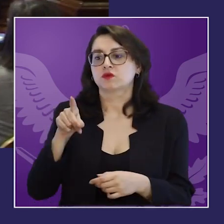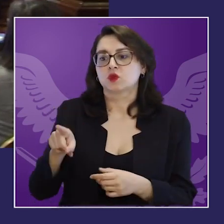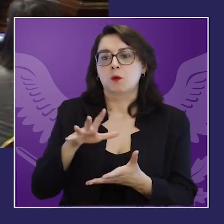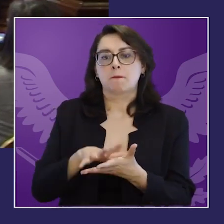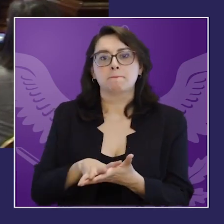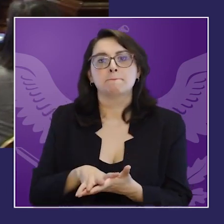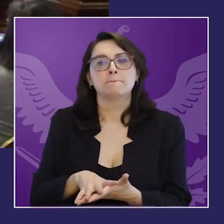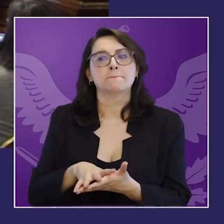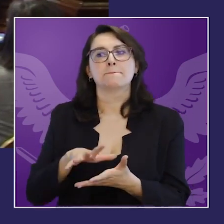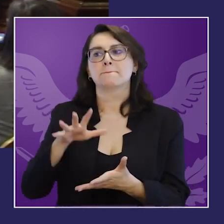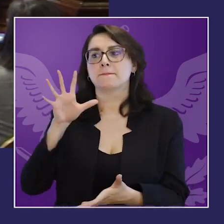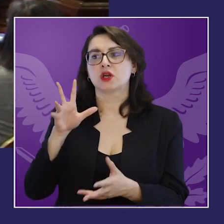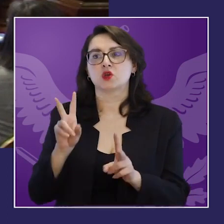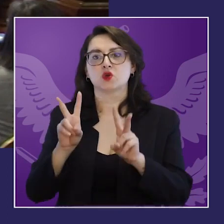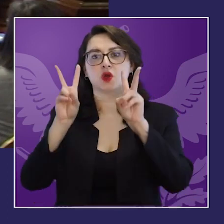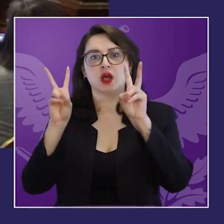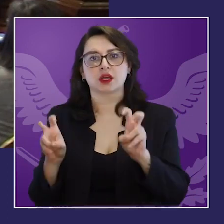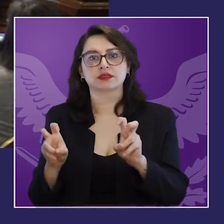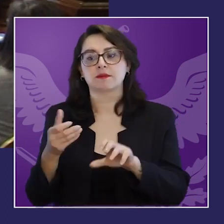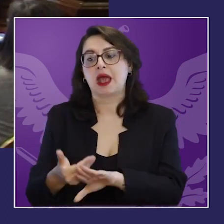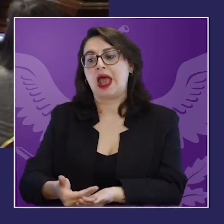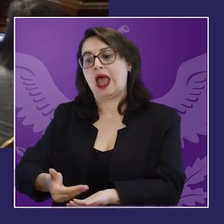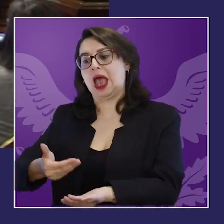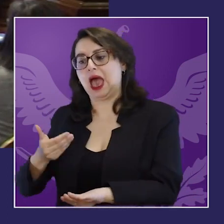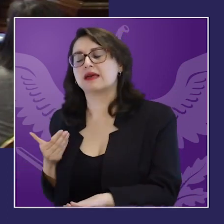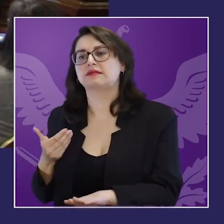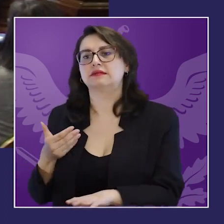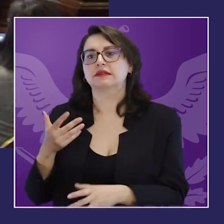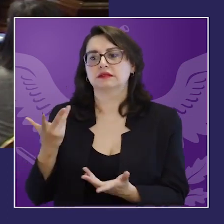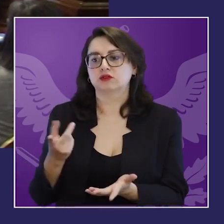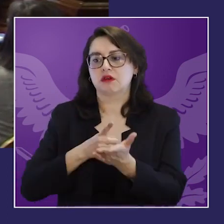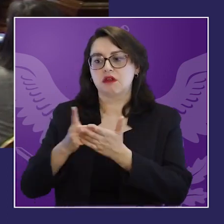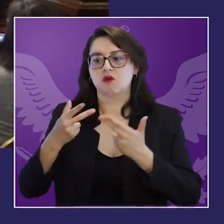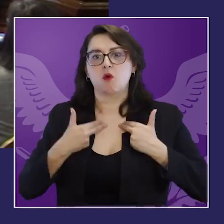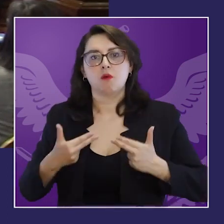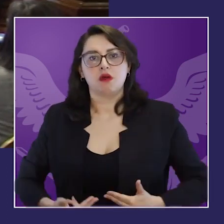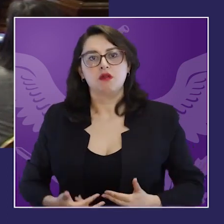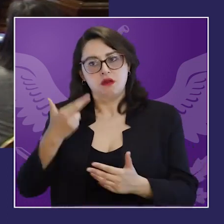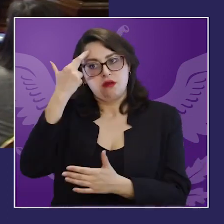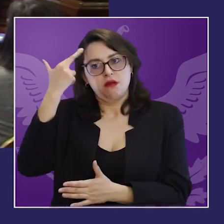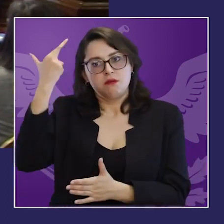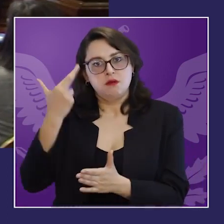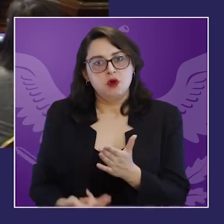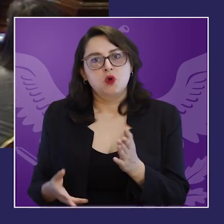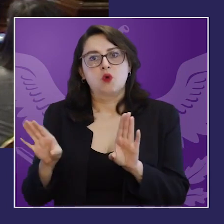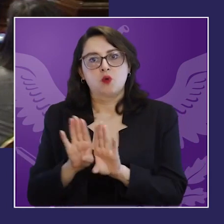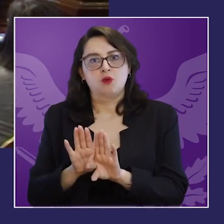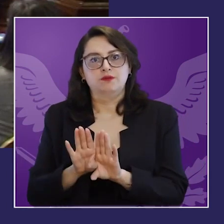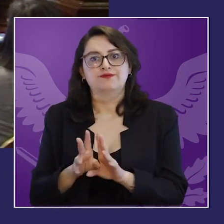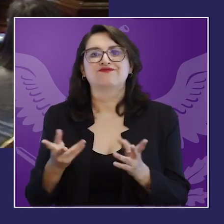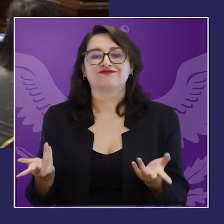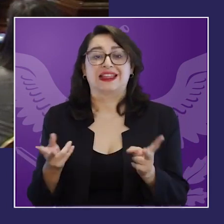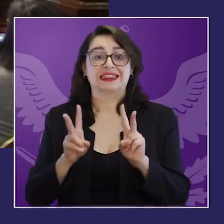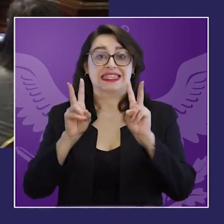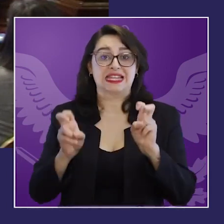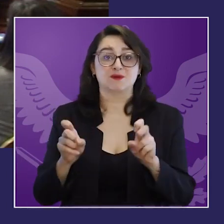a través de las reparaciones es el restablecimiento en la mayor medida de lo posible al estado anterior a que ocurriera la